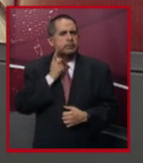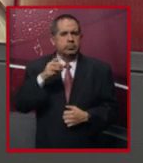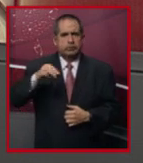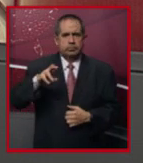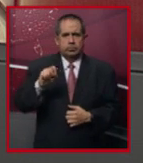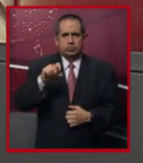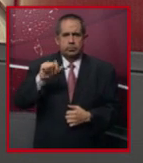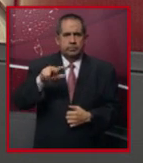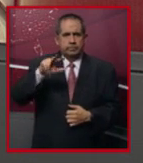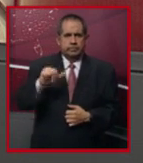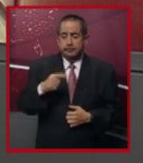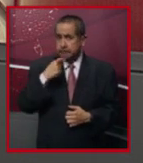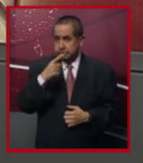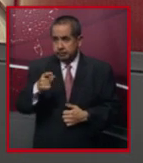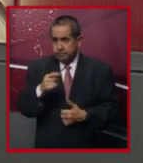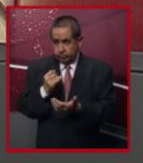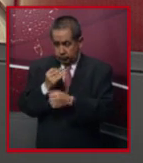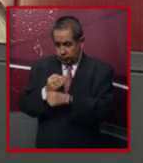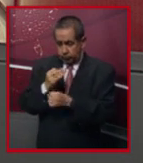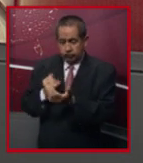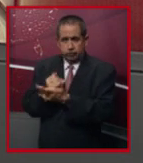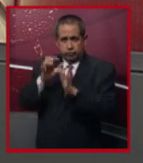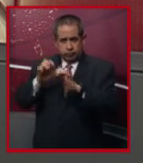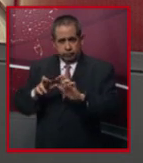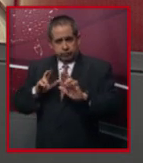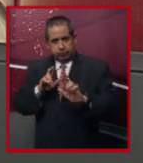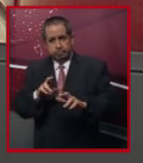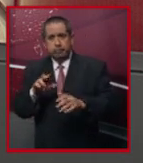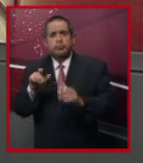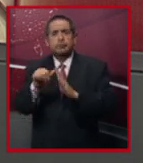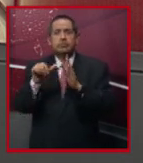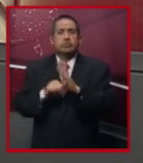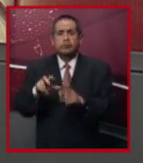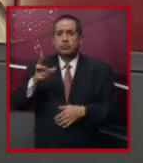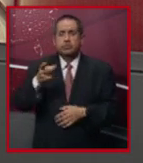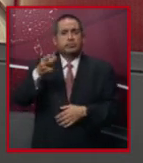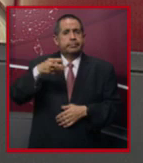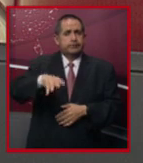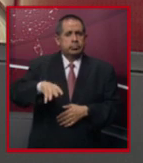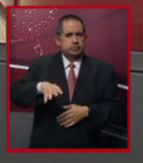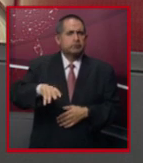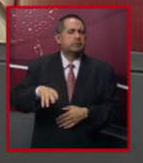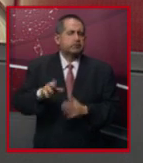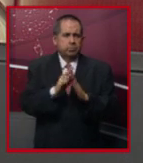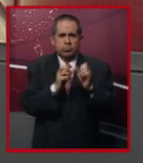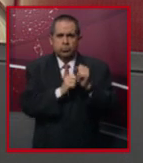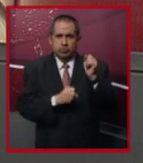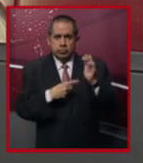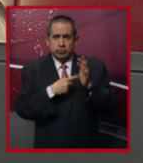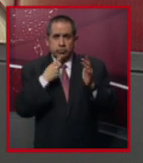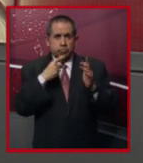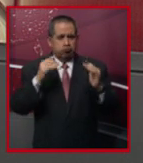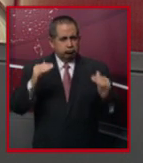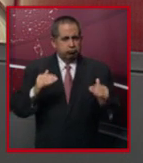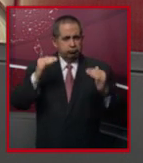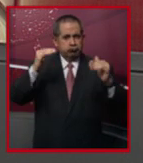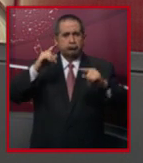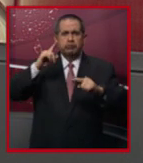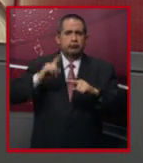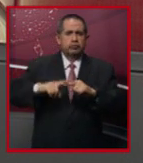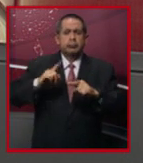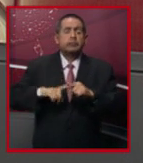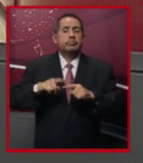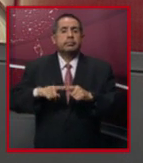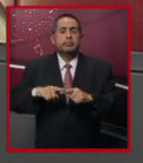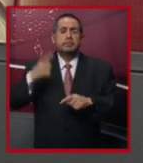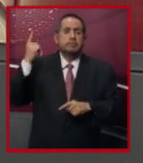Carrillo dijo que este dictamen tiene su fundamento en el artículo 39 de la Carta Magna, que expresa que la soberanía nacional reside